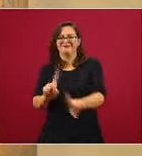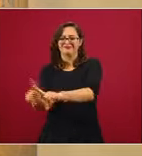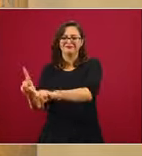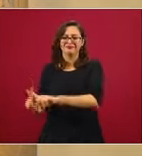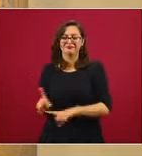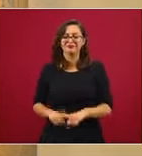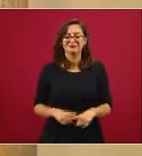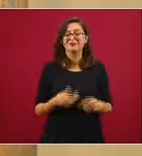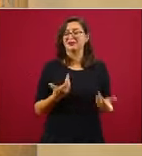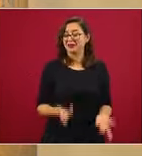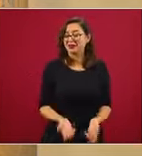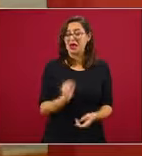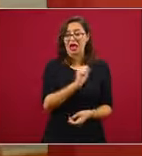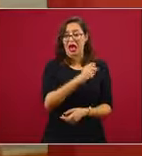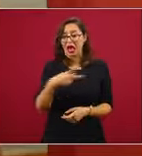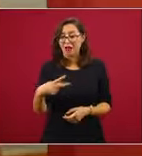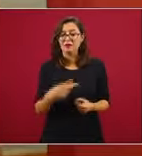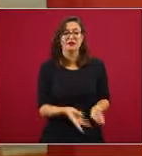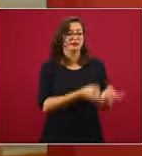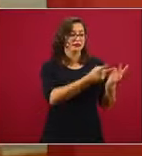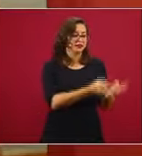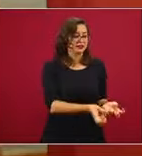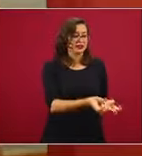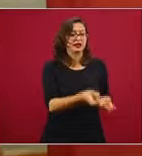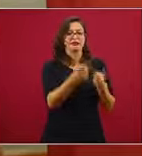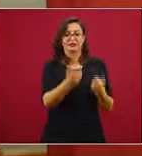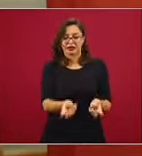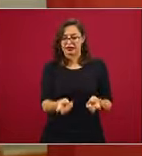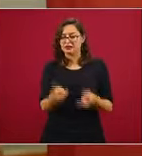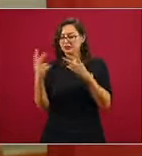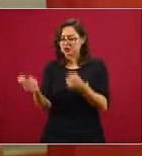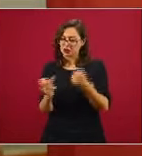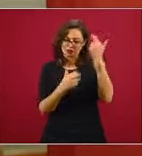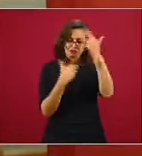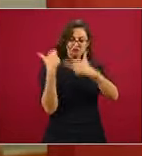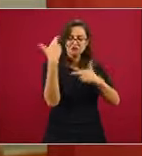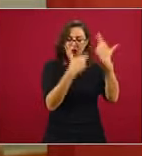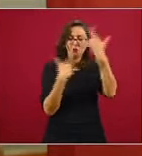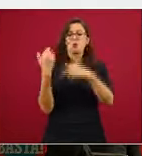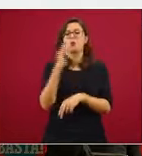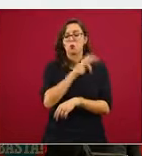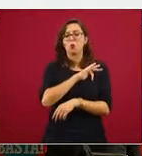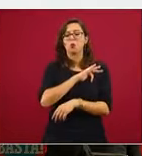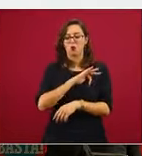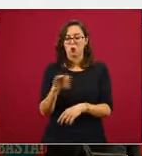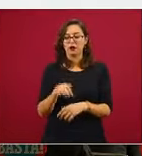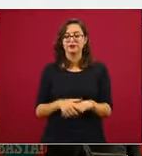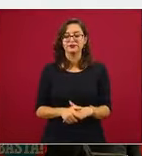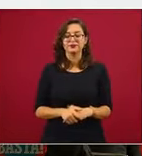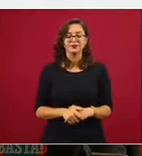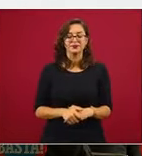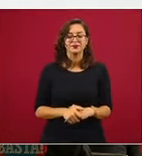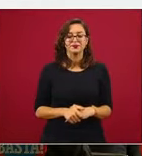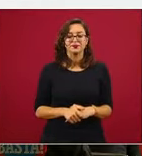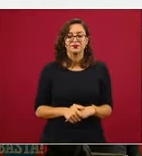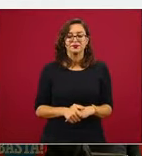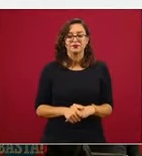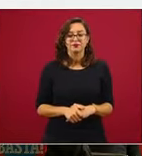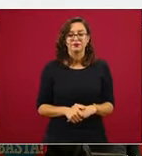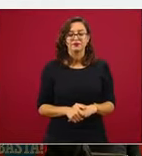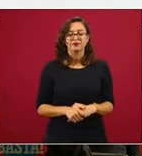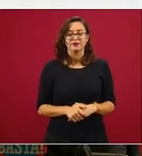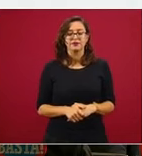otras aplicaciones también. También se pueden revisar para saber cuál es la movilidad en cada uno de nuestros estados.